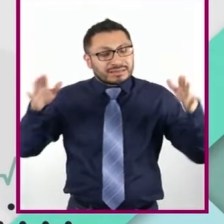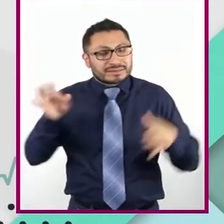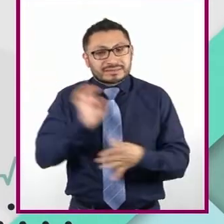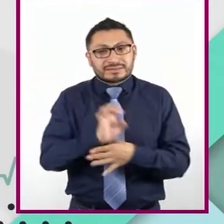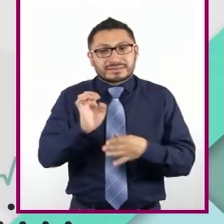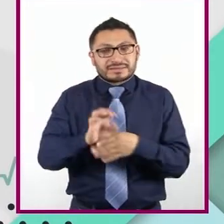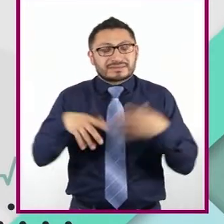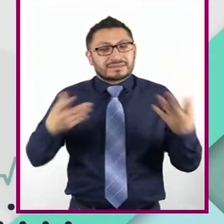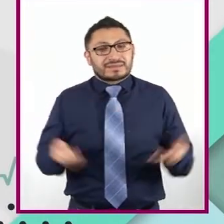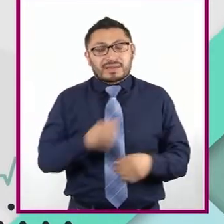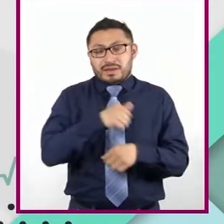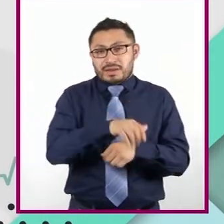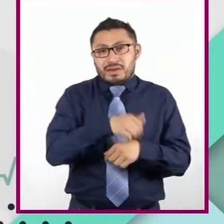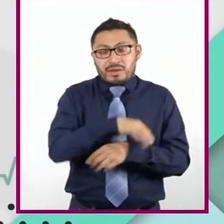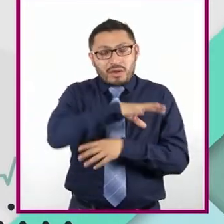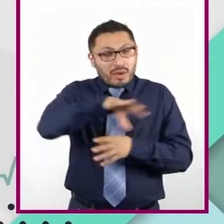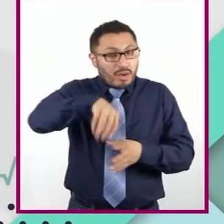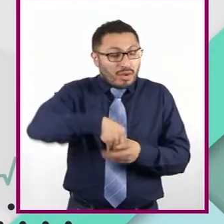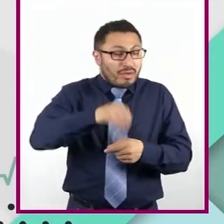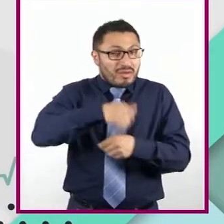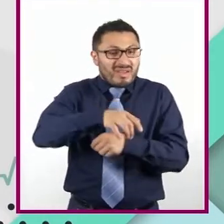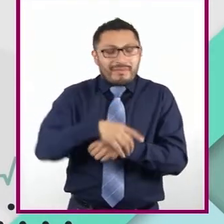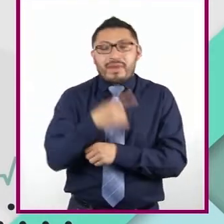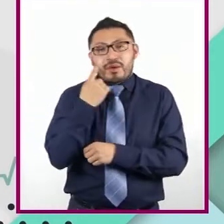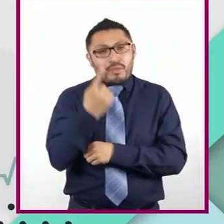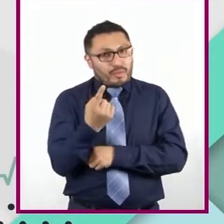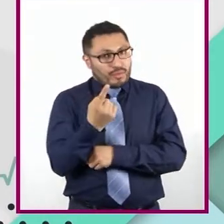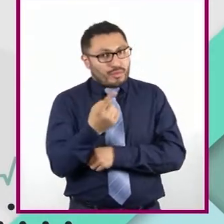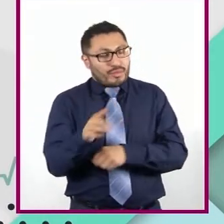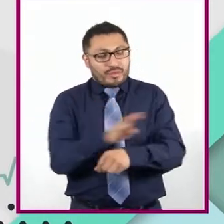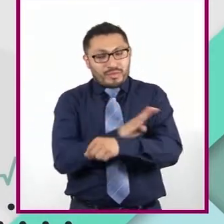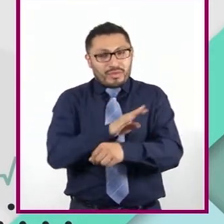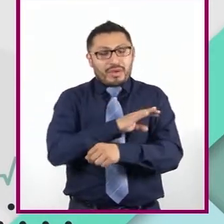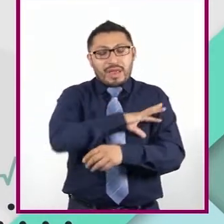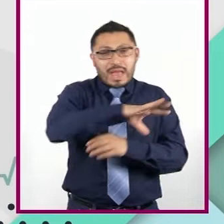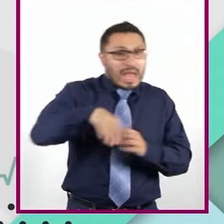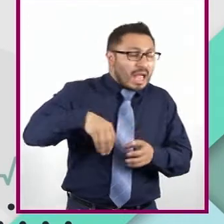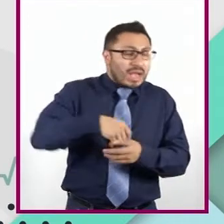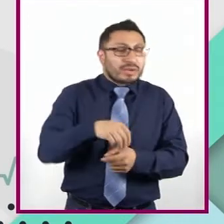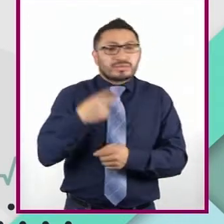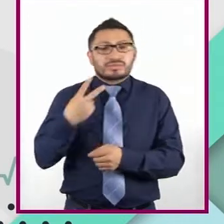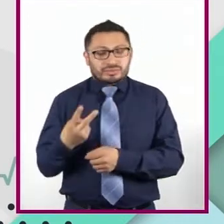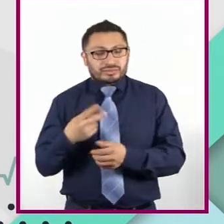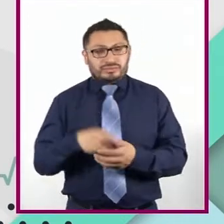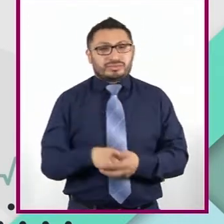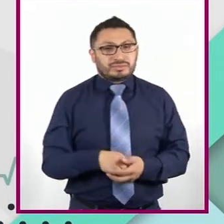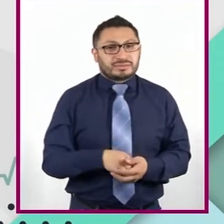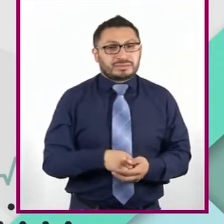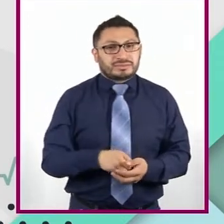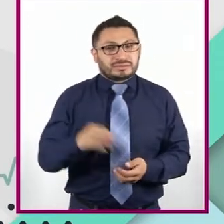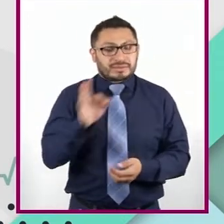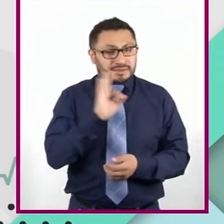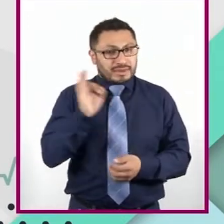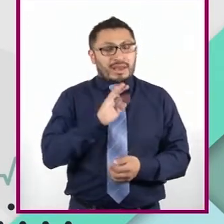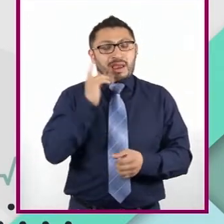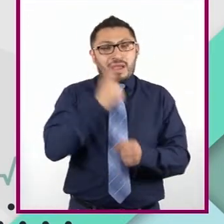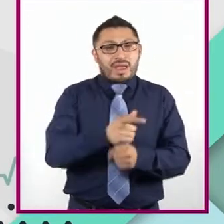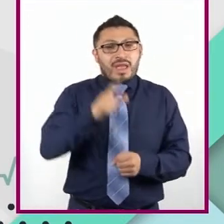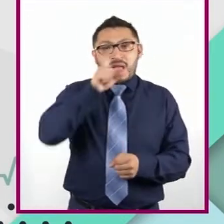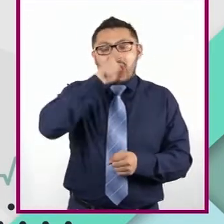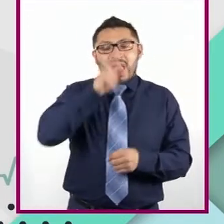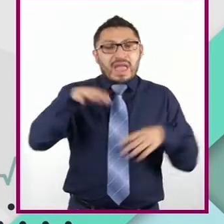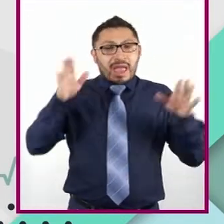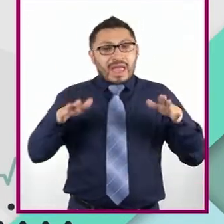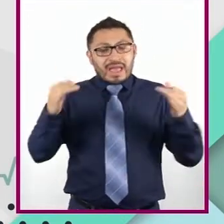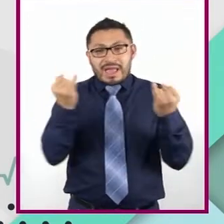Entonces, el número de eventos favorables es 1 y el número total de eventos es 2. La probabilidad de obtener águila es